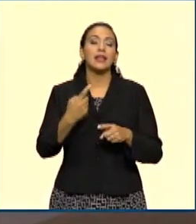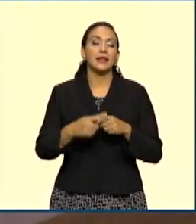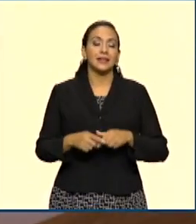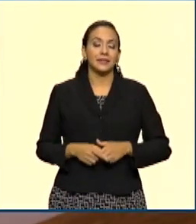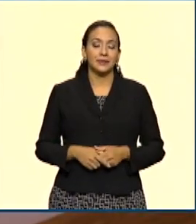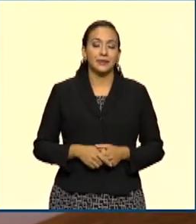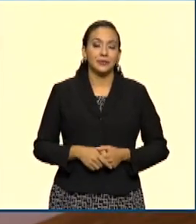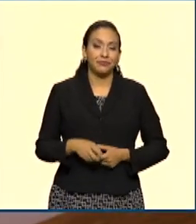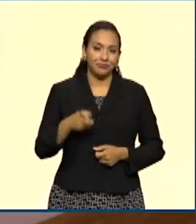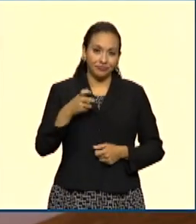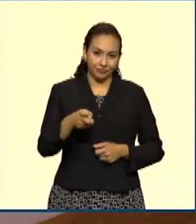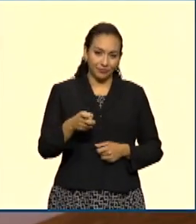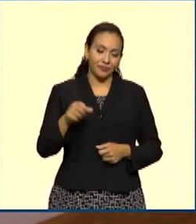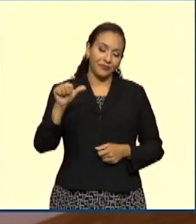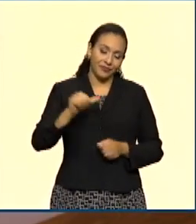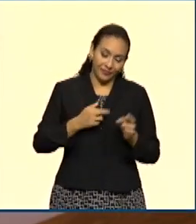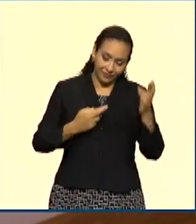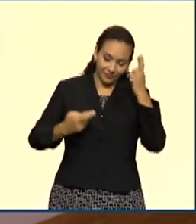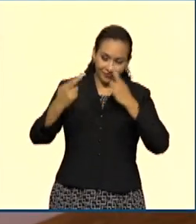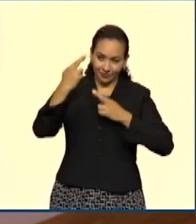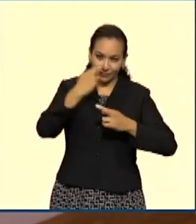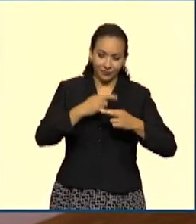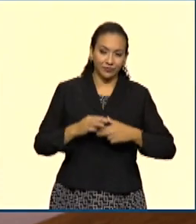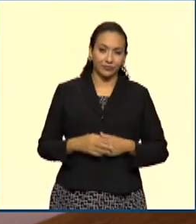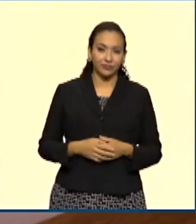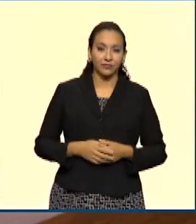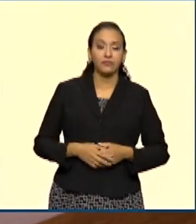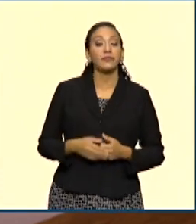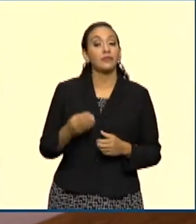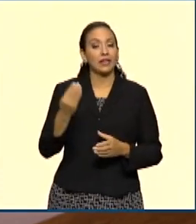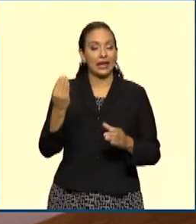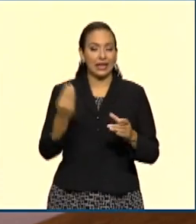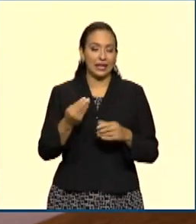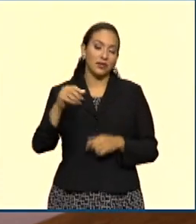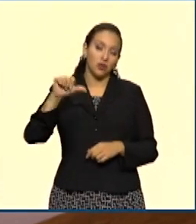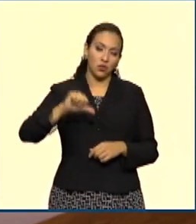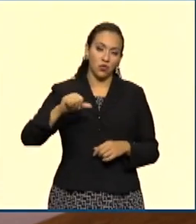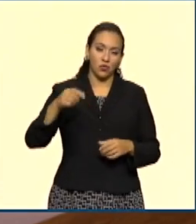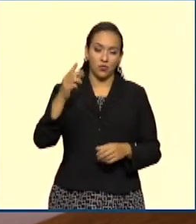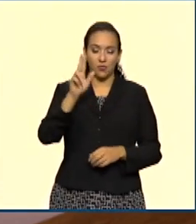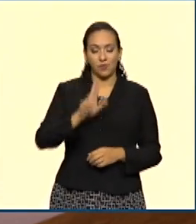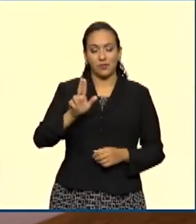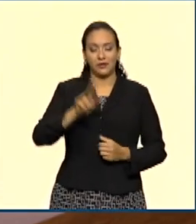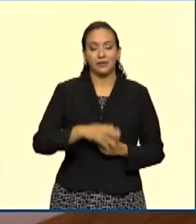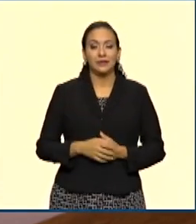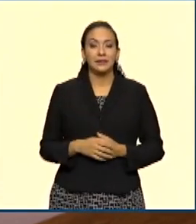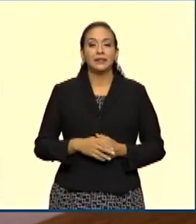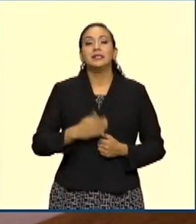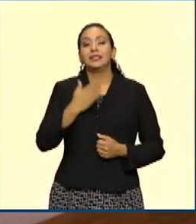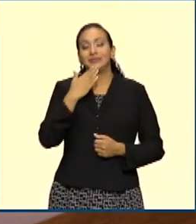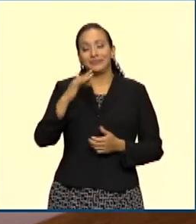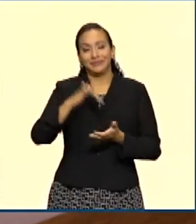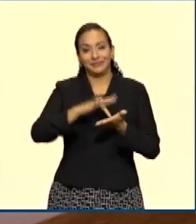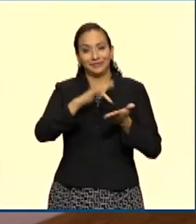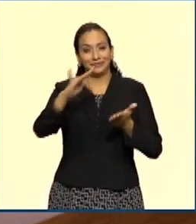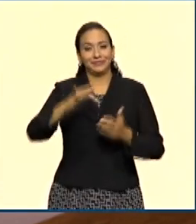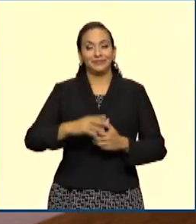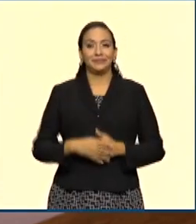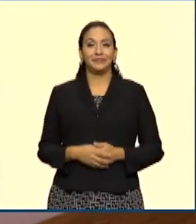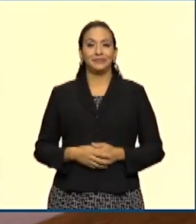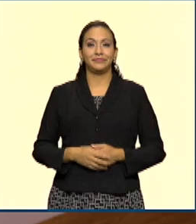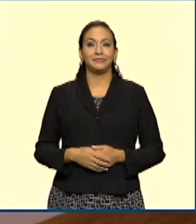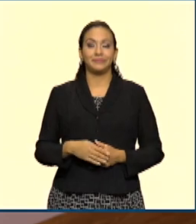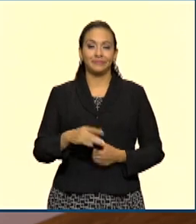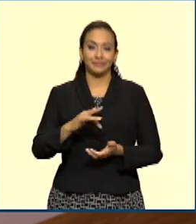Es pues parte de lo que resolvió el Pleno de la Corte en la sesión de este martes. Enterados, Mario, muchas gracias.